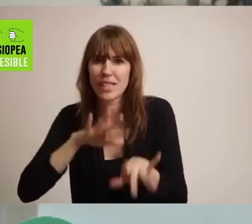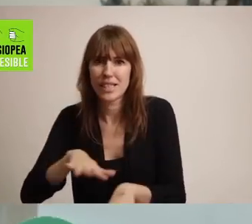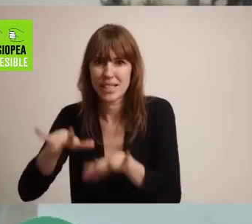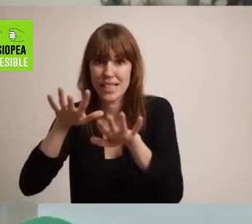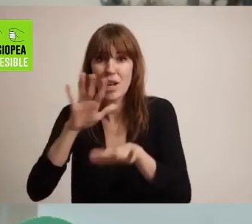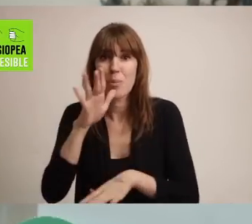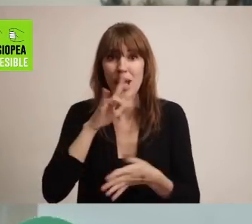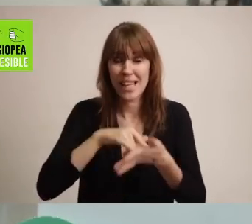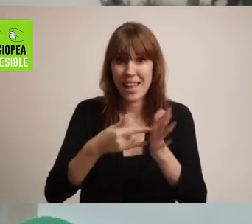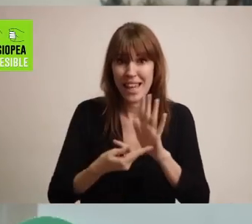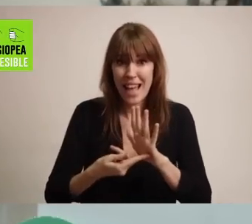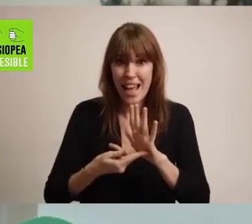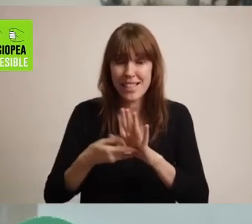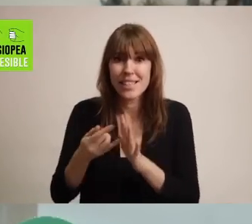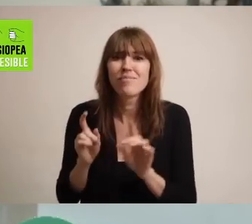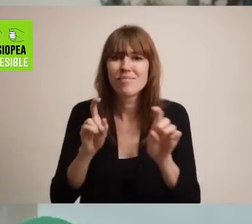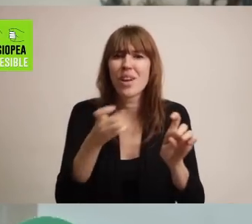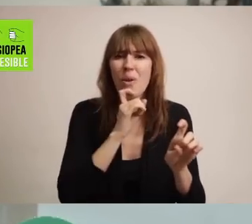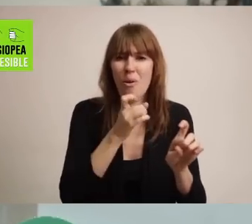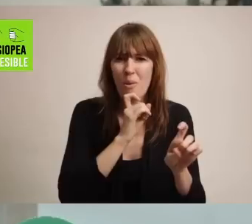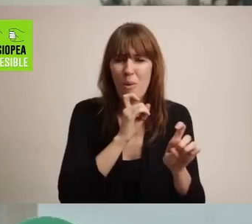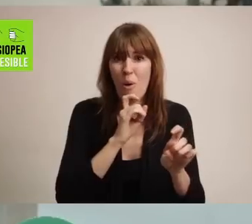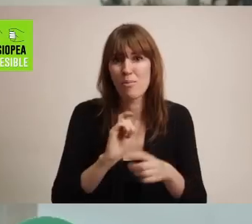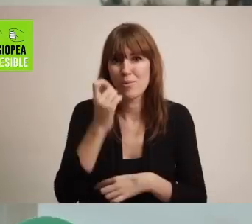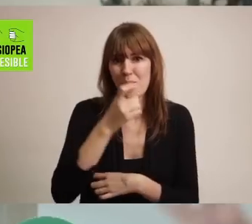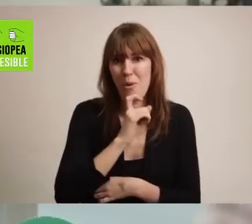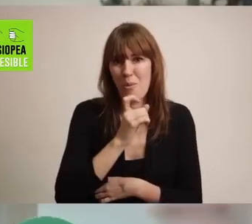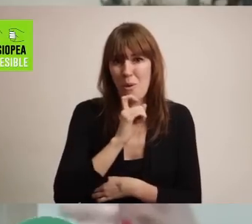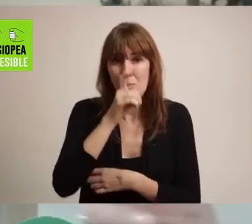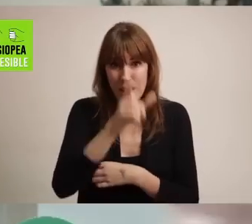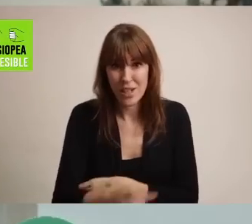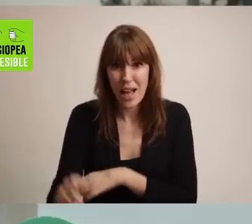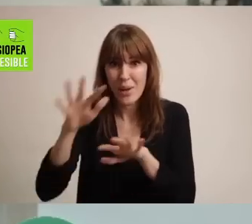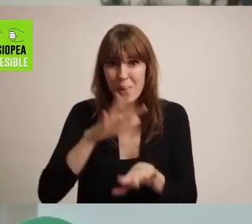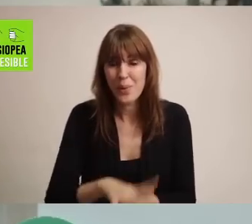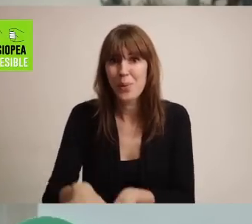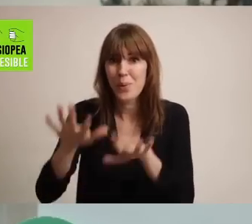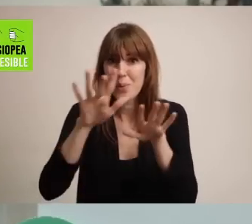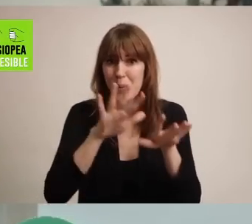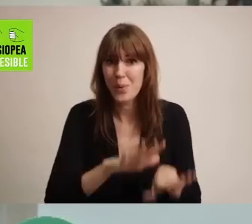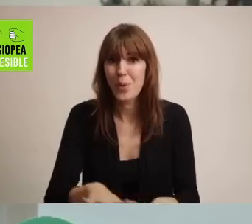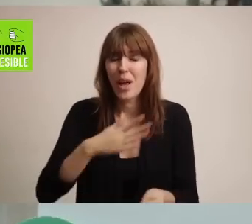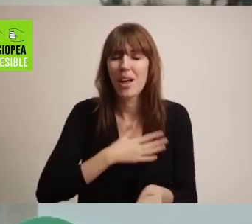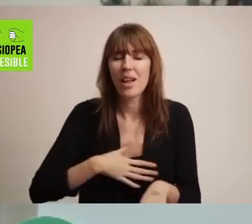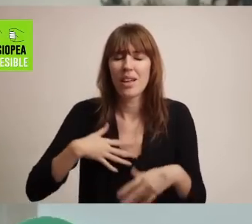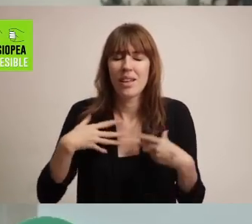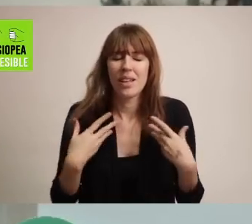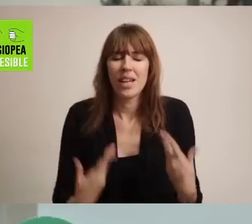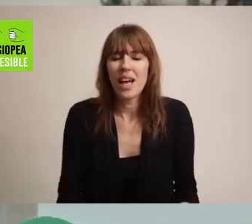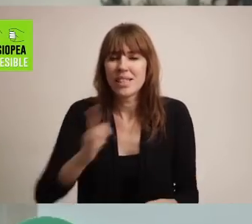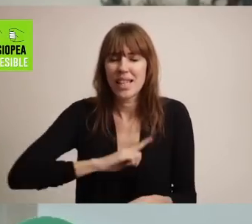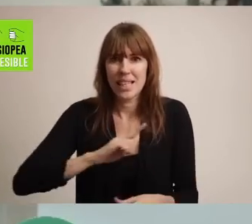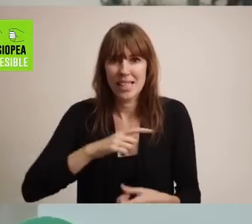sugestionar a la persona para que por puro placebo, efecto placebo, sintiera que se sanaba.